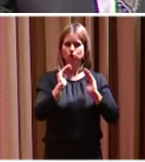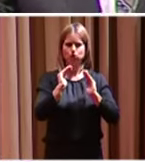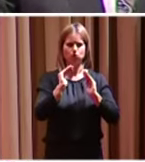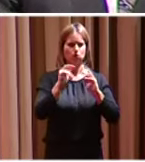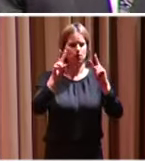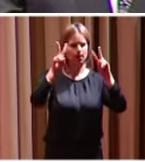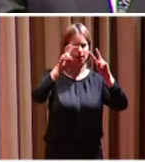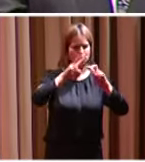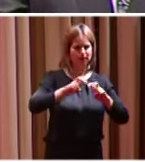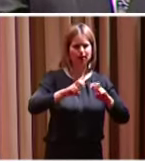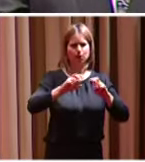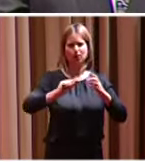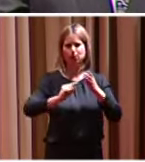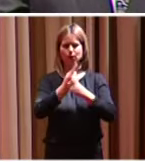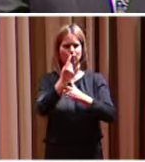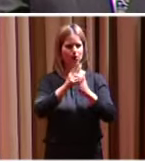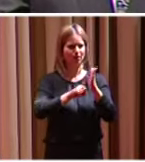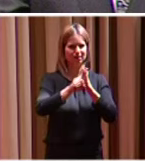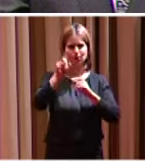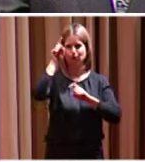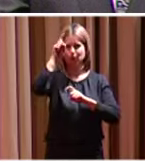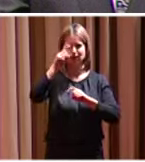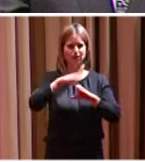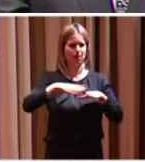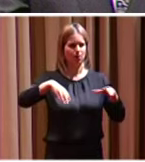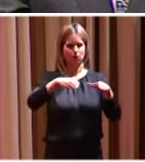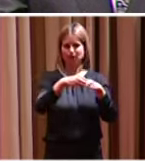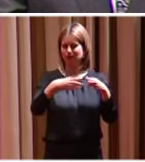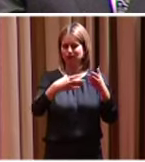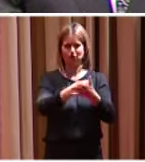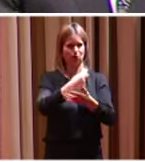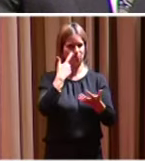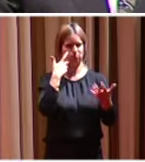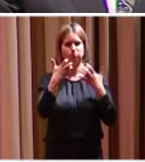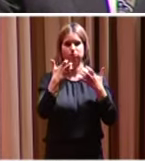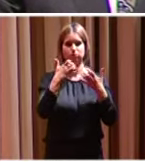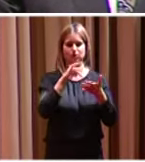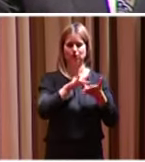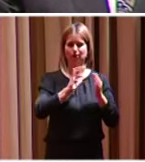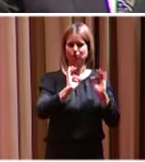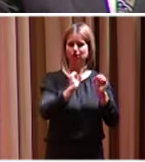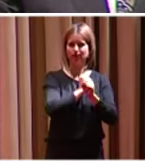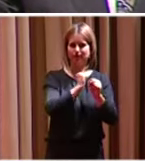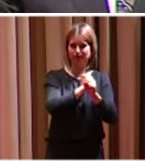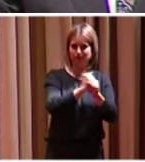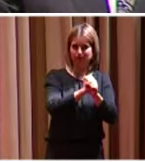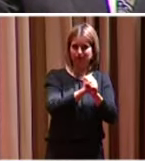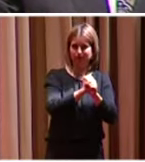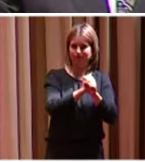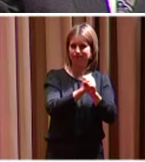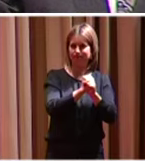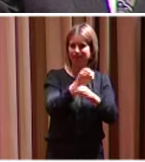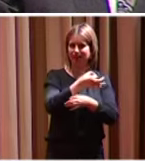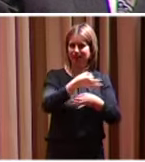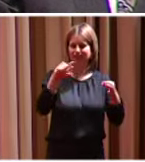la investigación, a la innovación, al desarrollo educativo de nuestra comunidad, desde su trabajo, desde la